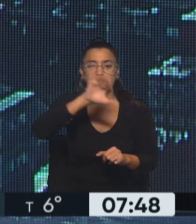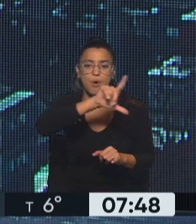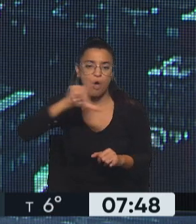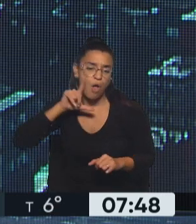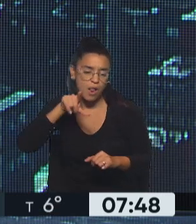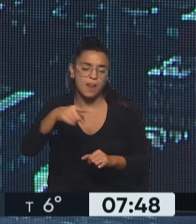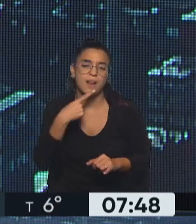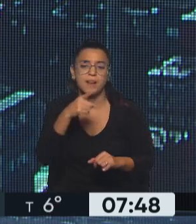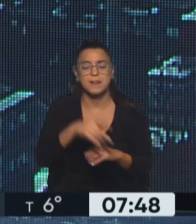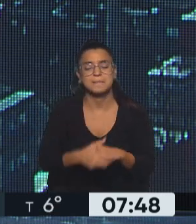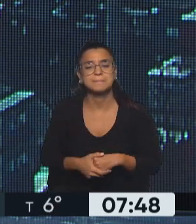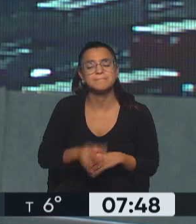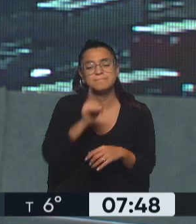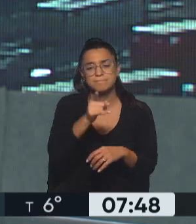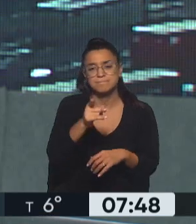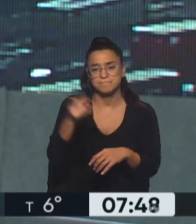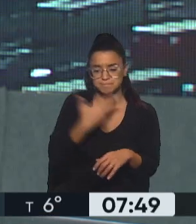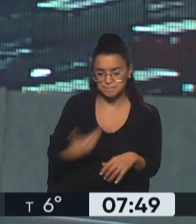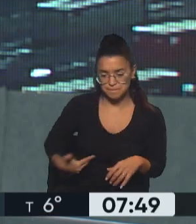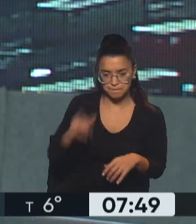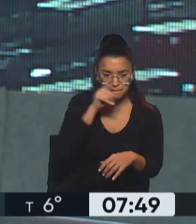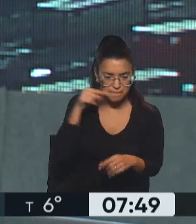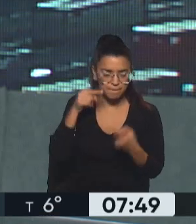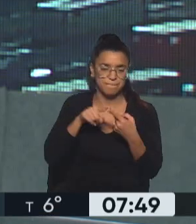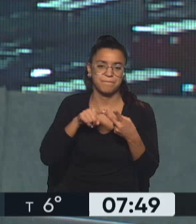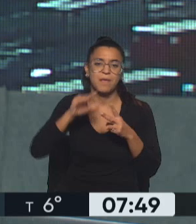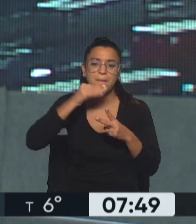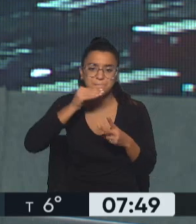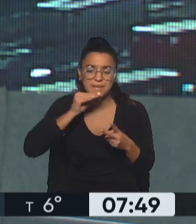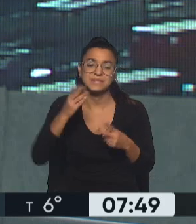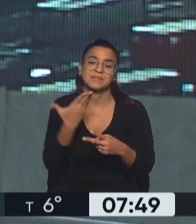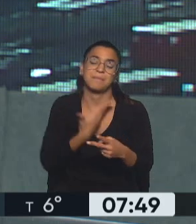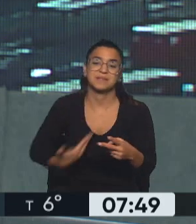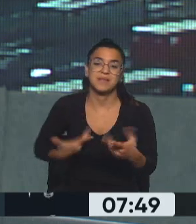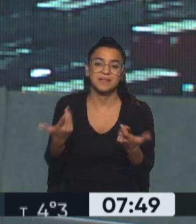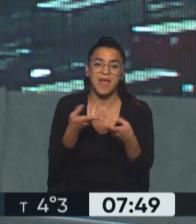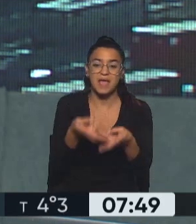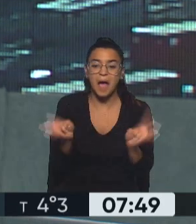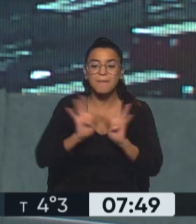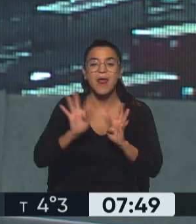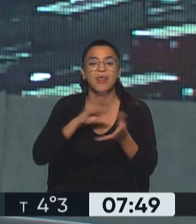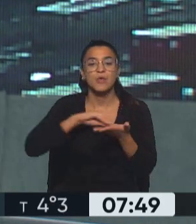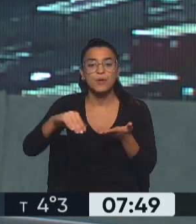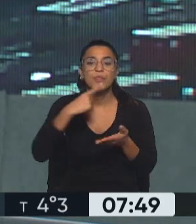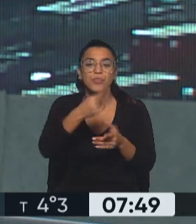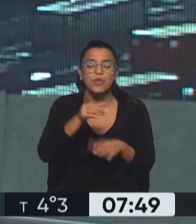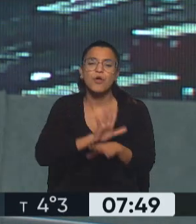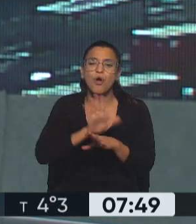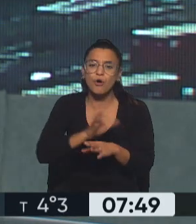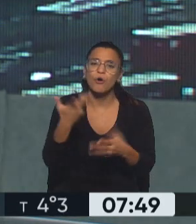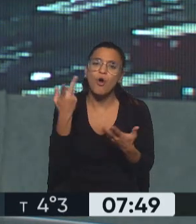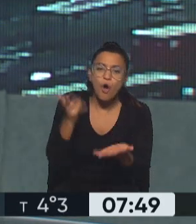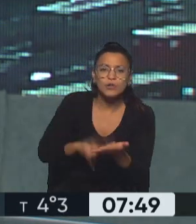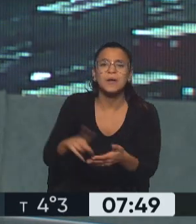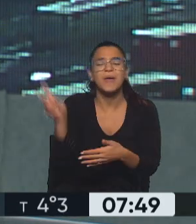de buenos aires- hecho tanto el presidente alberto fernández como sergio massa presidente de la cámara diputado llamaron a releer a través de redes ese mensaje de la